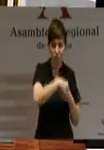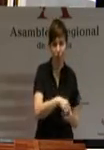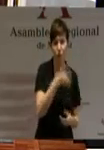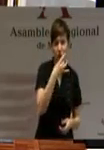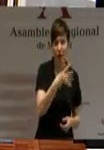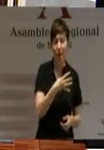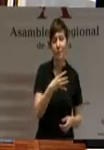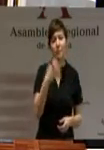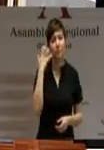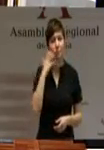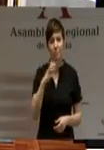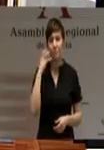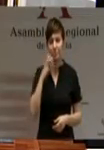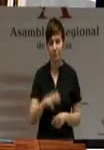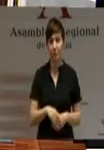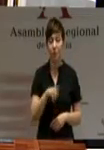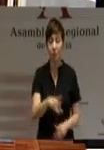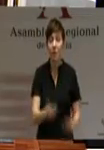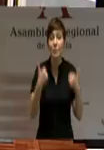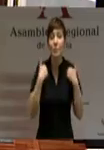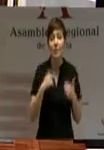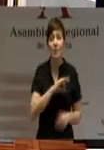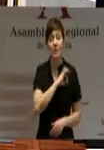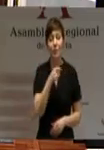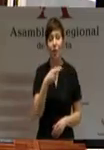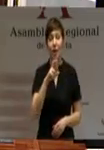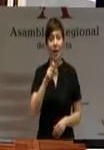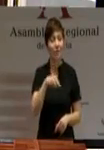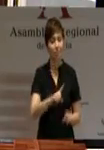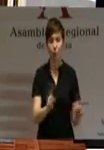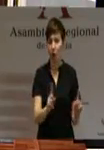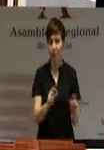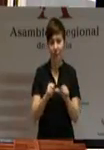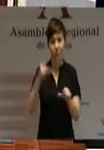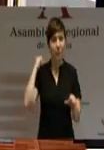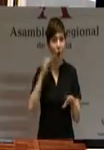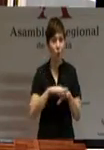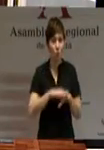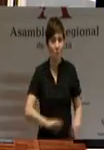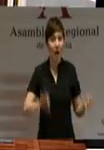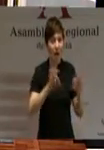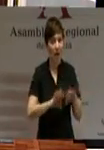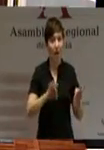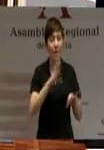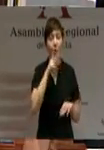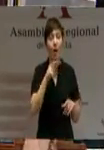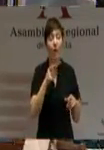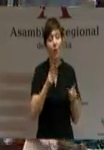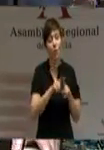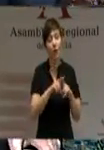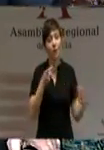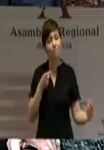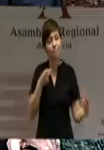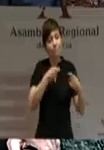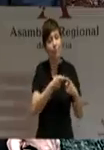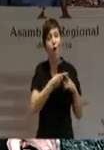Garre, no es responsable de la gestión de este y anteriores gobiernos de la región, pero sí es corresponsable desde el